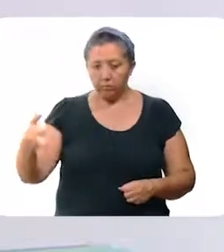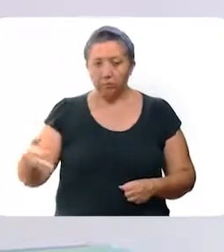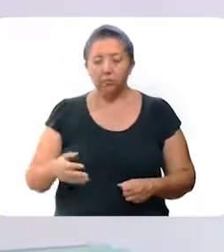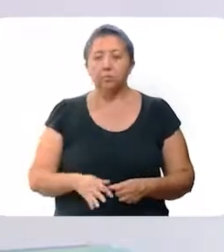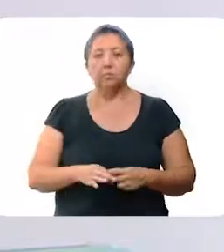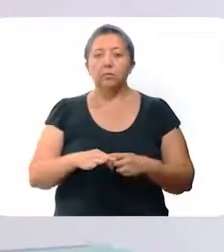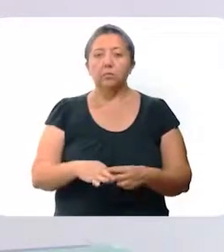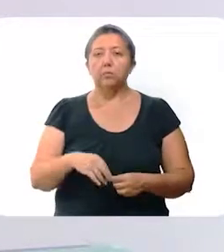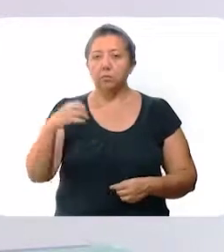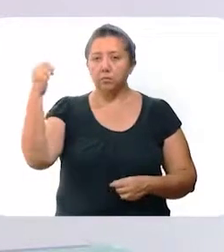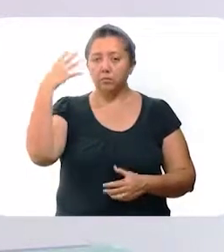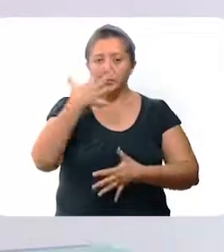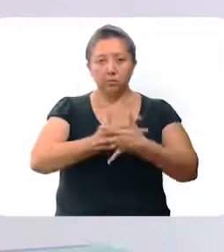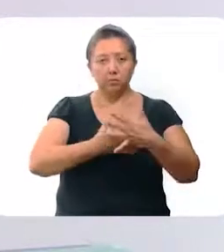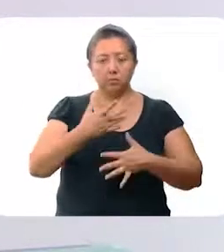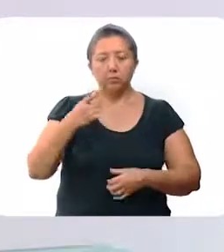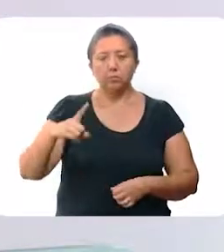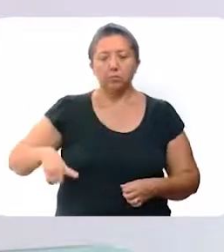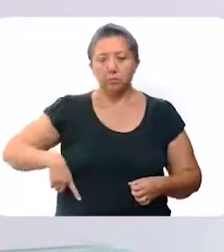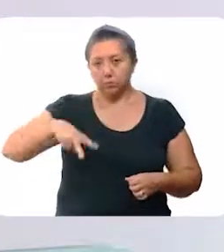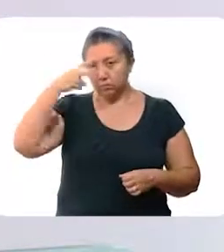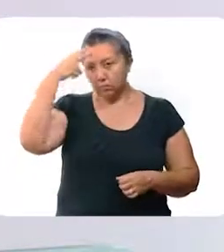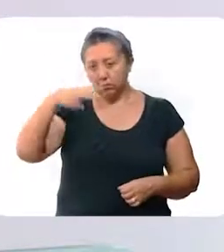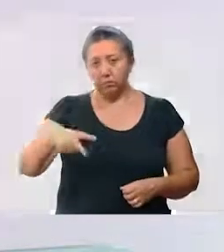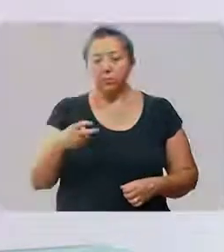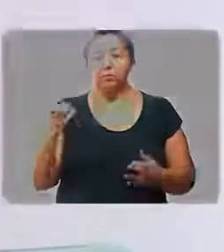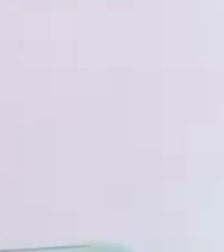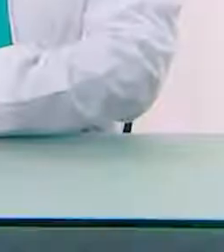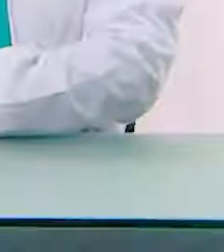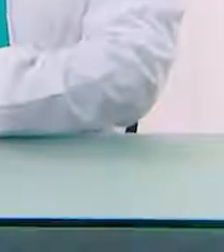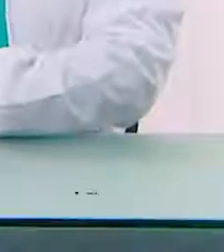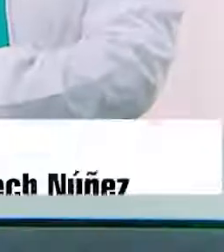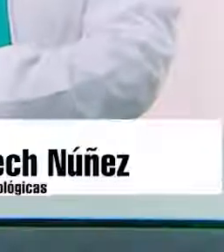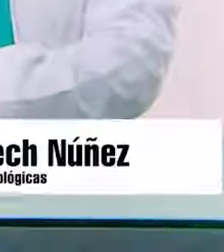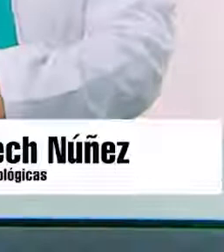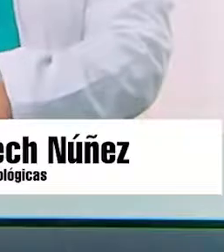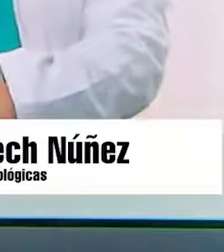presentación con el Semáforo Quincenal del Gobierno Federal. Ese es todo el